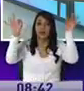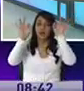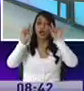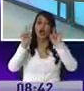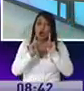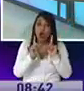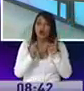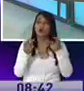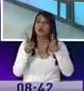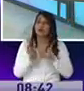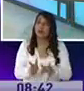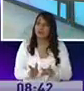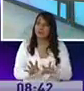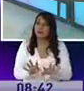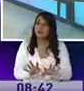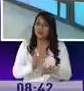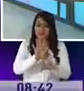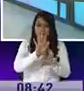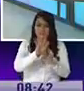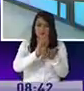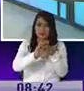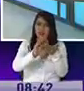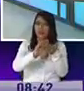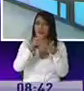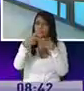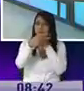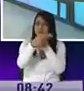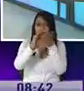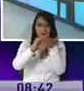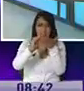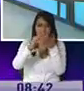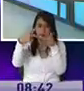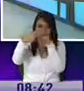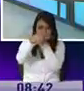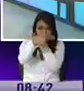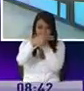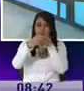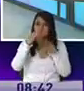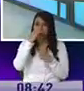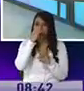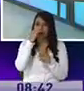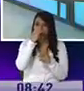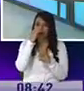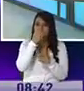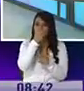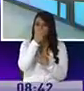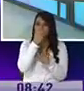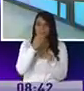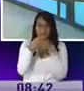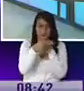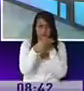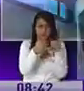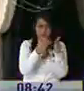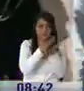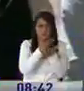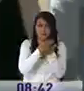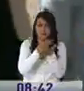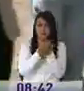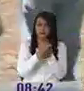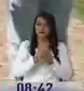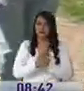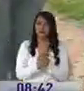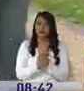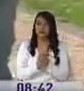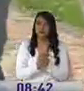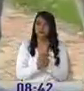tiene Roberto y algo Antes de concluir compañeros mil disculpas que les interrumpa pero aquí hay una ciudadana muy importante también la